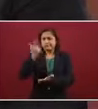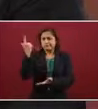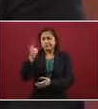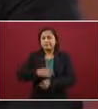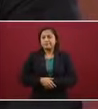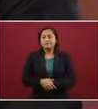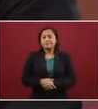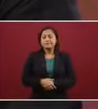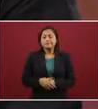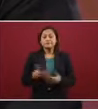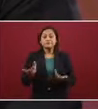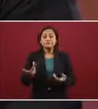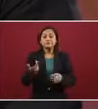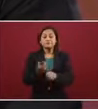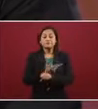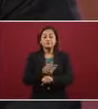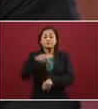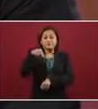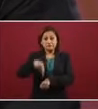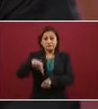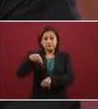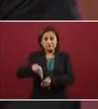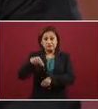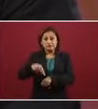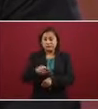echó a perder a muchos